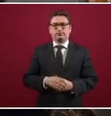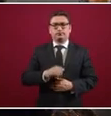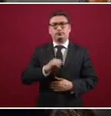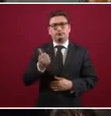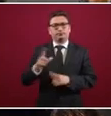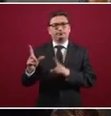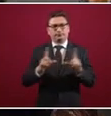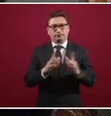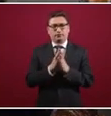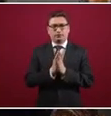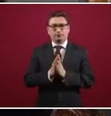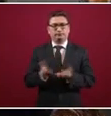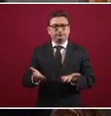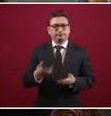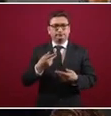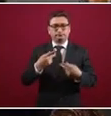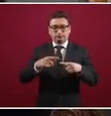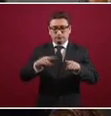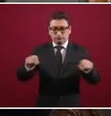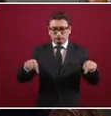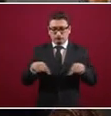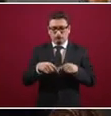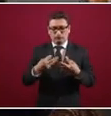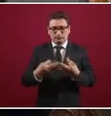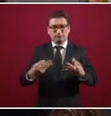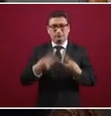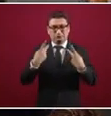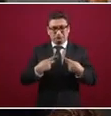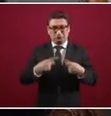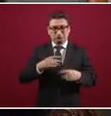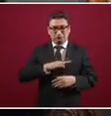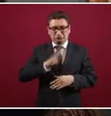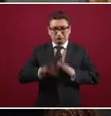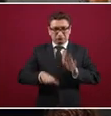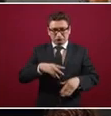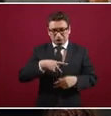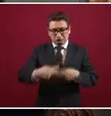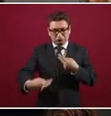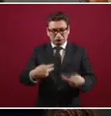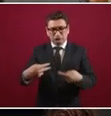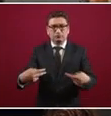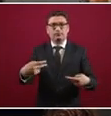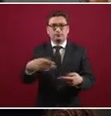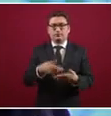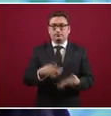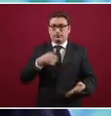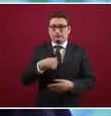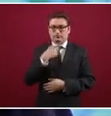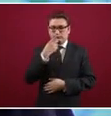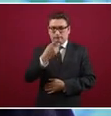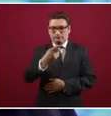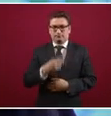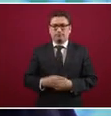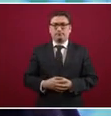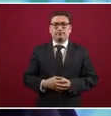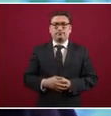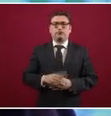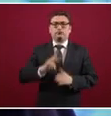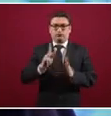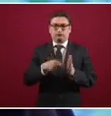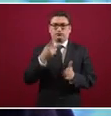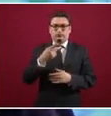y vamos a hablar de de las fosas clandestinas y antes de iniciar hablar hablando de esto quiero reiterar